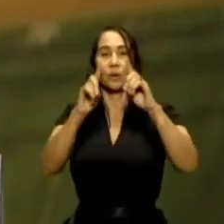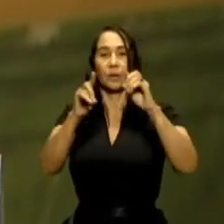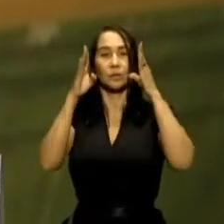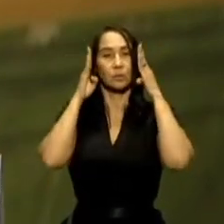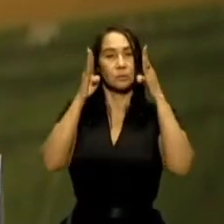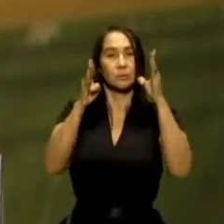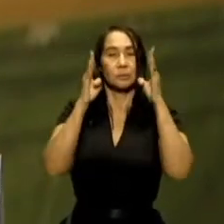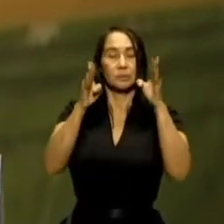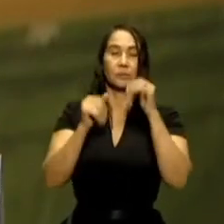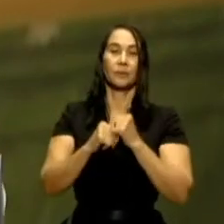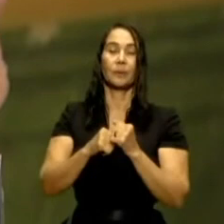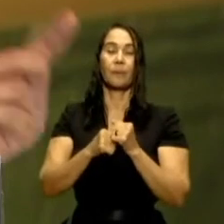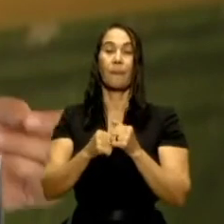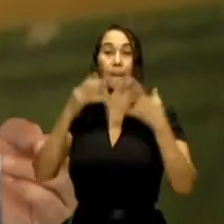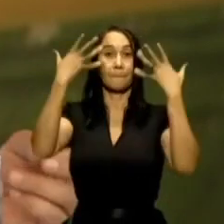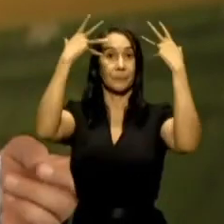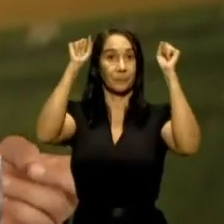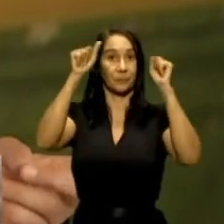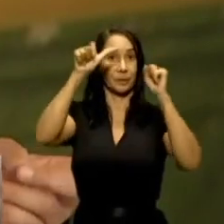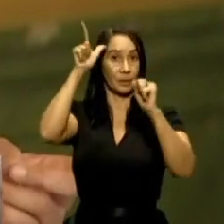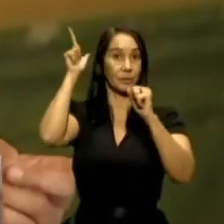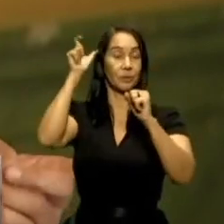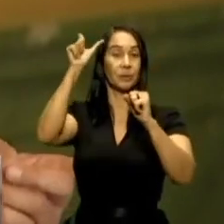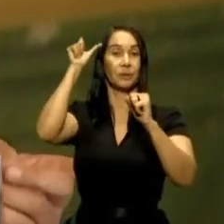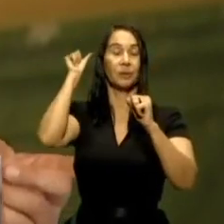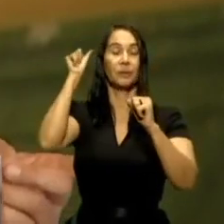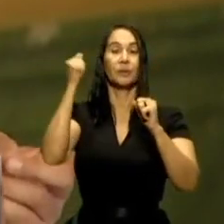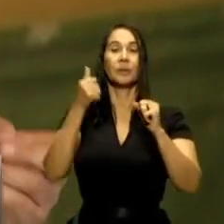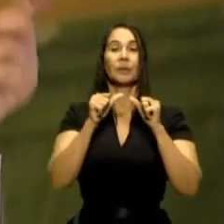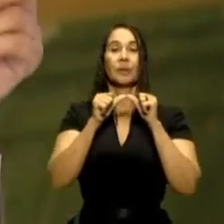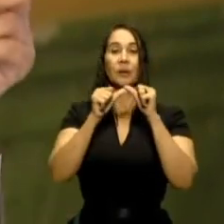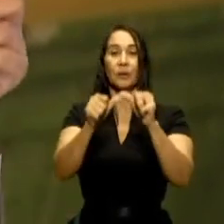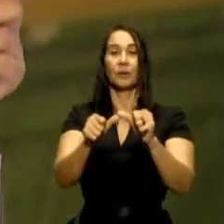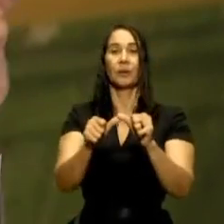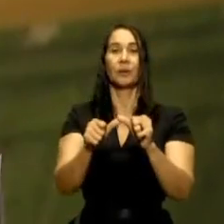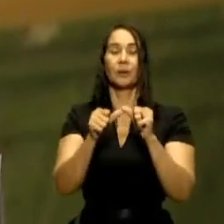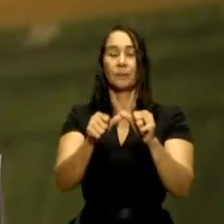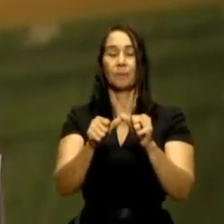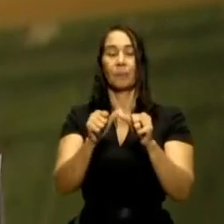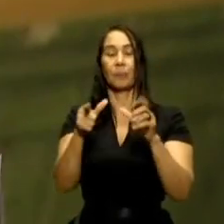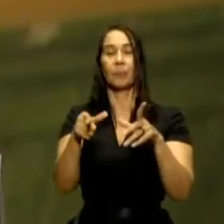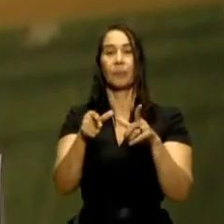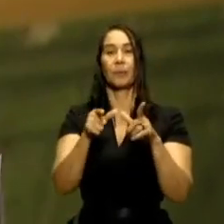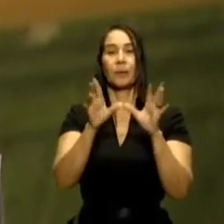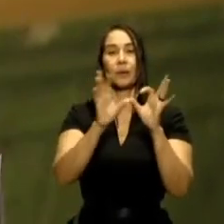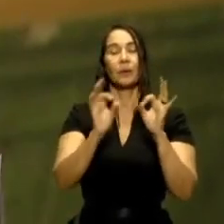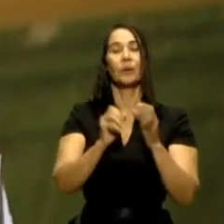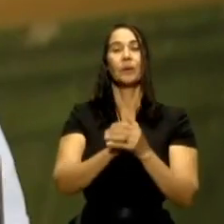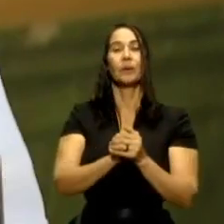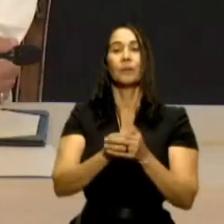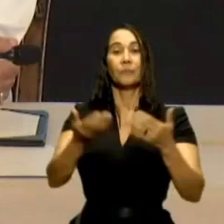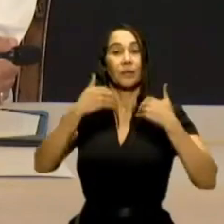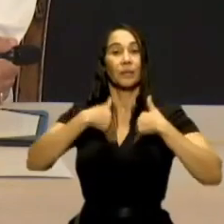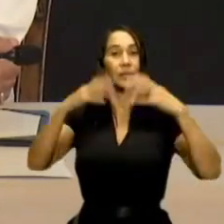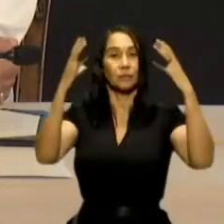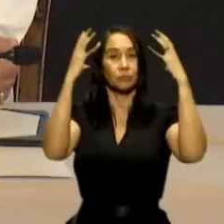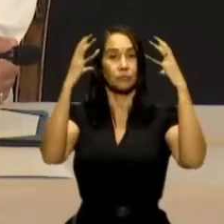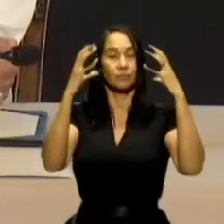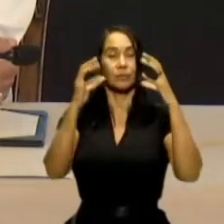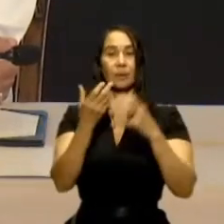educación. El presidente Abinader, así como ustedes lo ven tranquilo, tiene en su